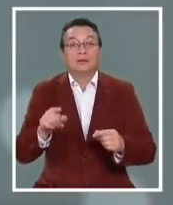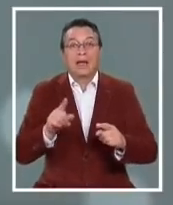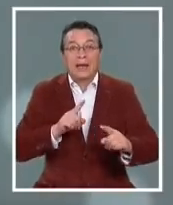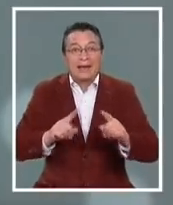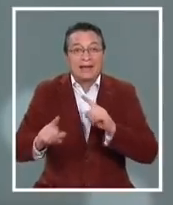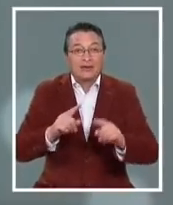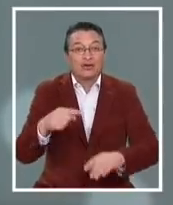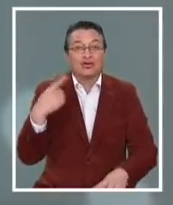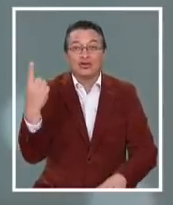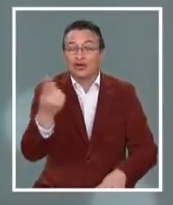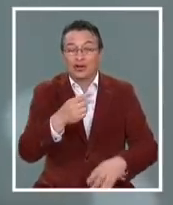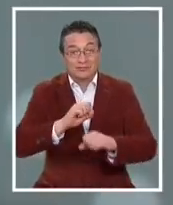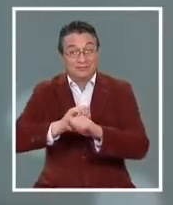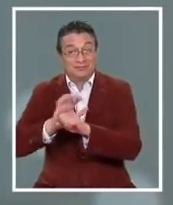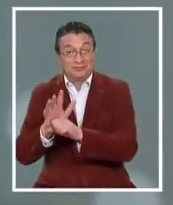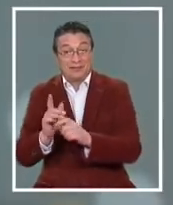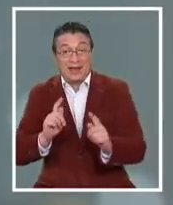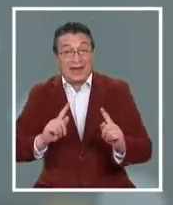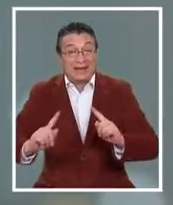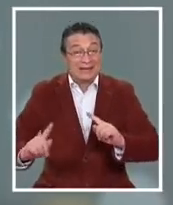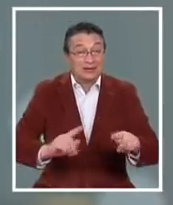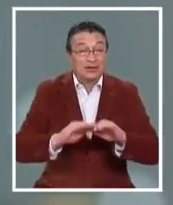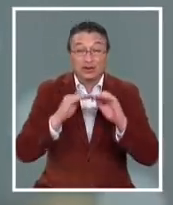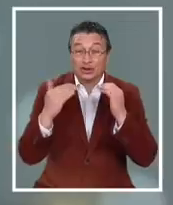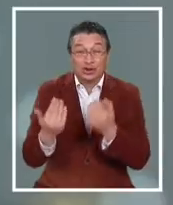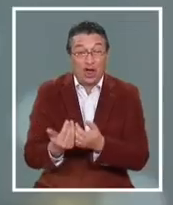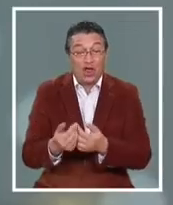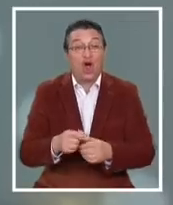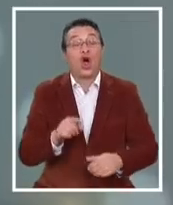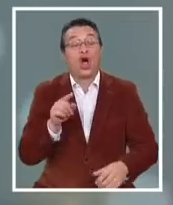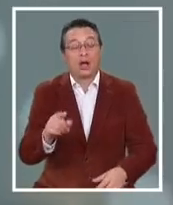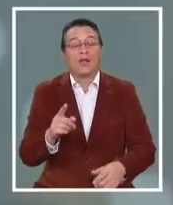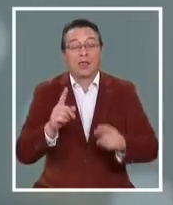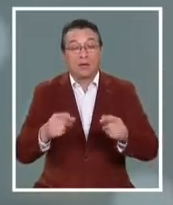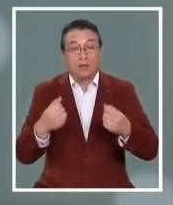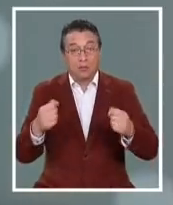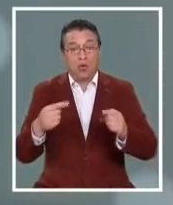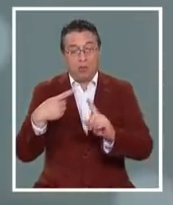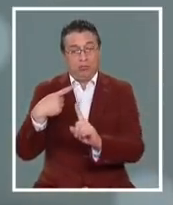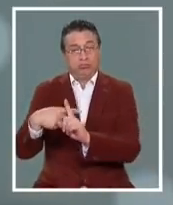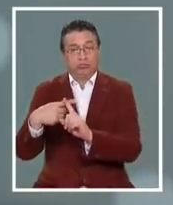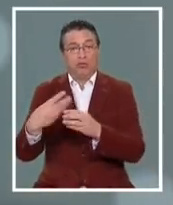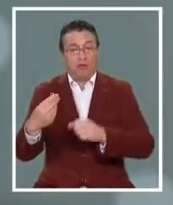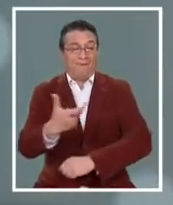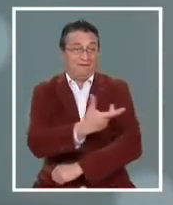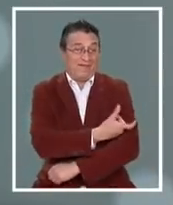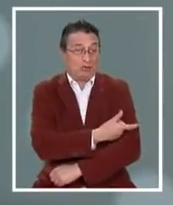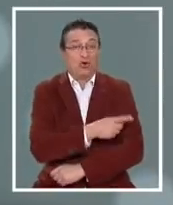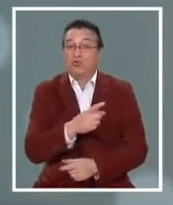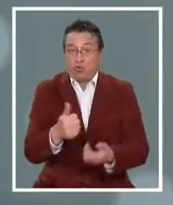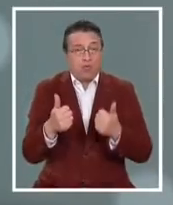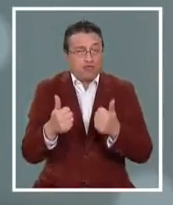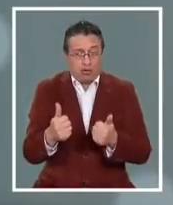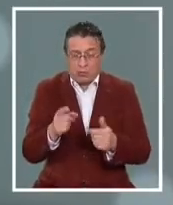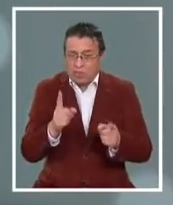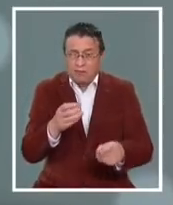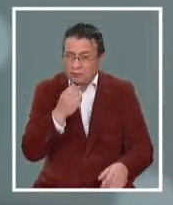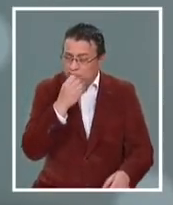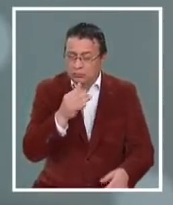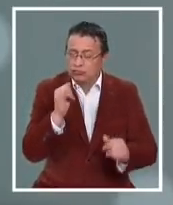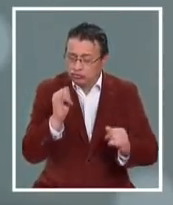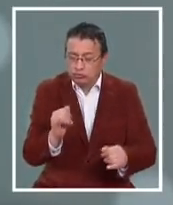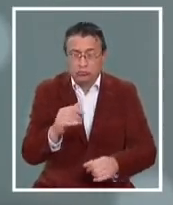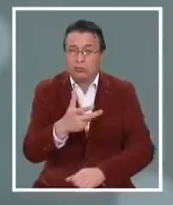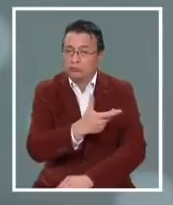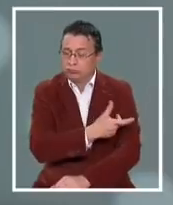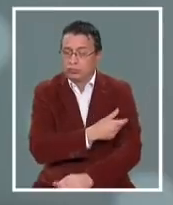en general de la pandemia, a mi juicio, pese a tener este éxito tremendo de la vacunación, porque es un éxito grande y hay que decirlo,